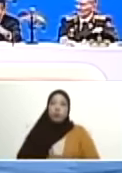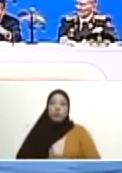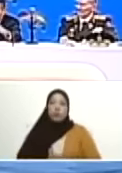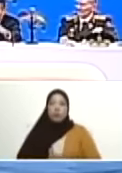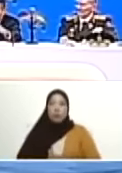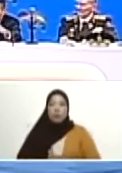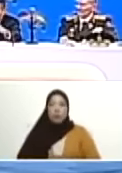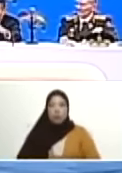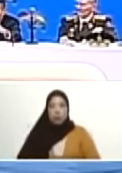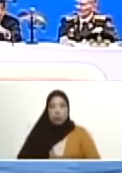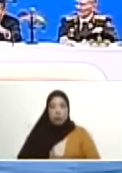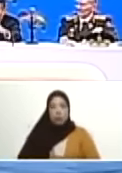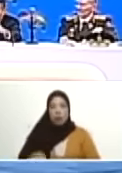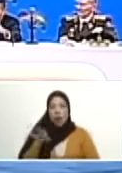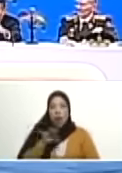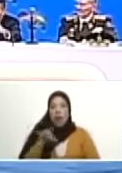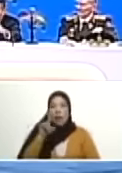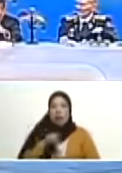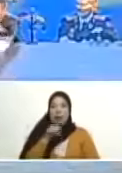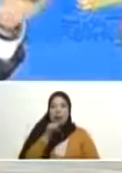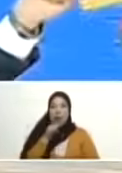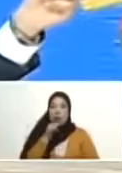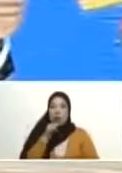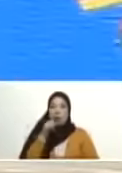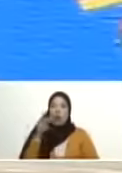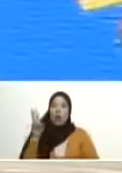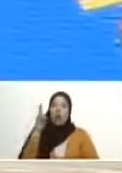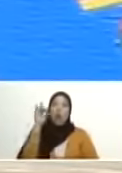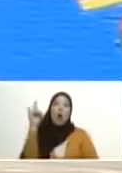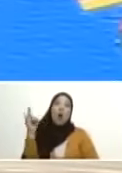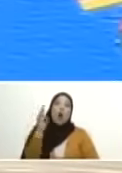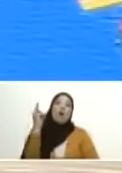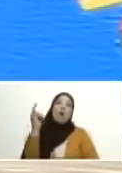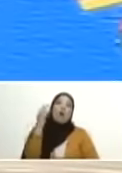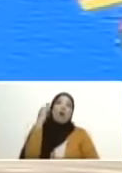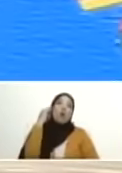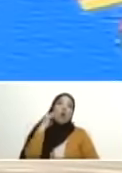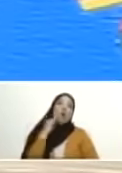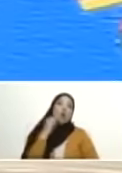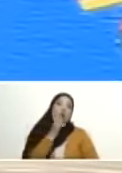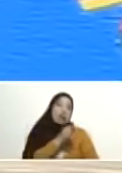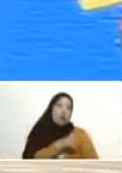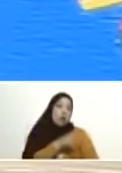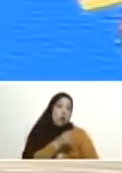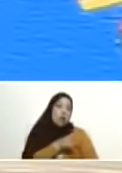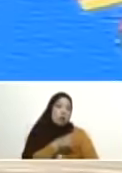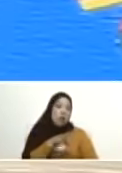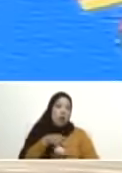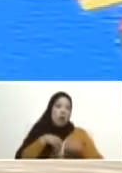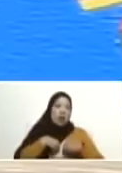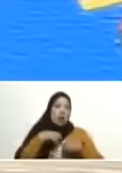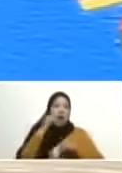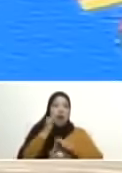como sucedió recientemente también con Bolivia y Chile, los dos reconocieron a la